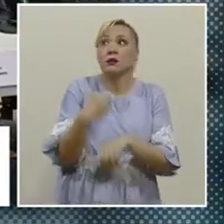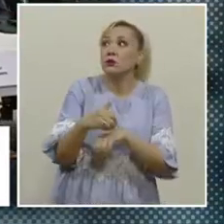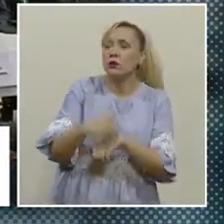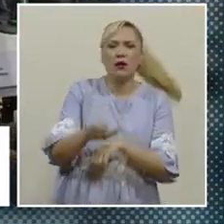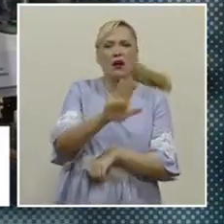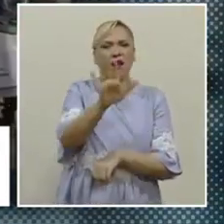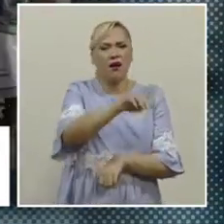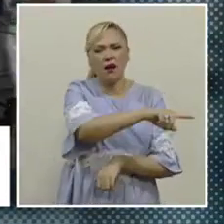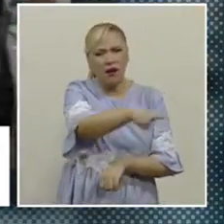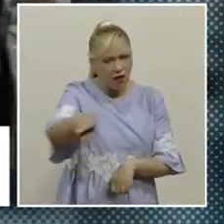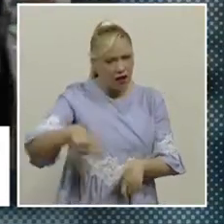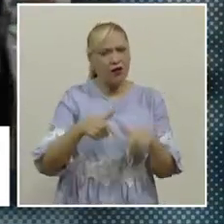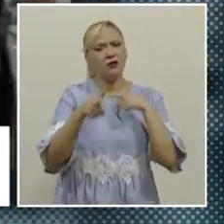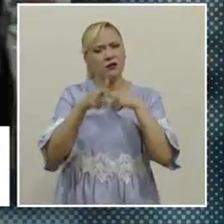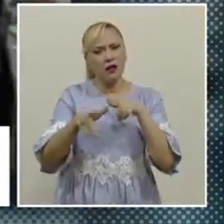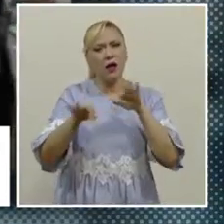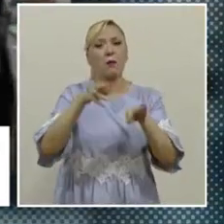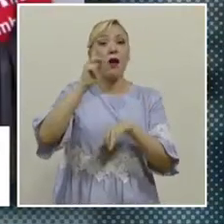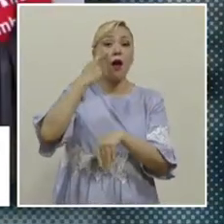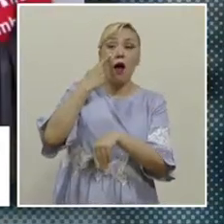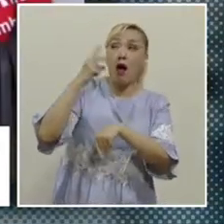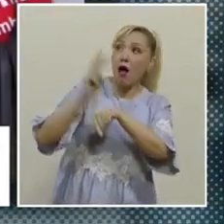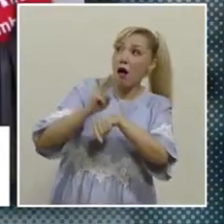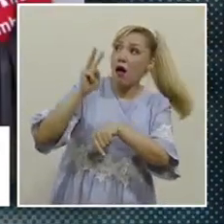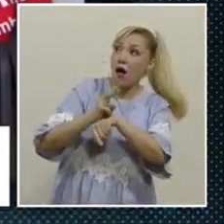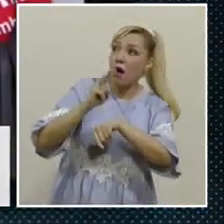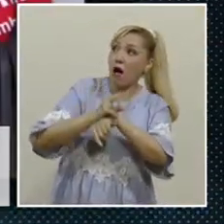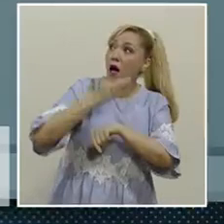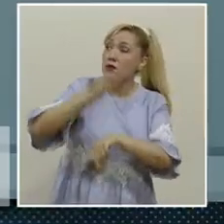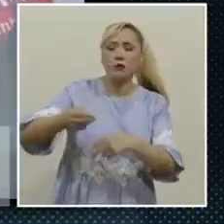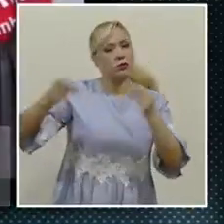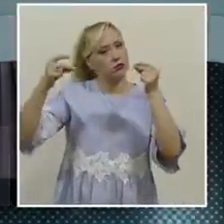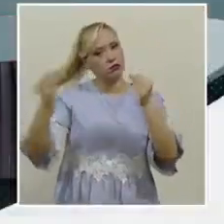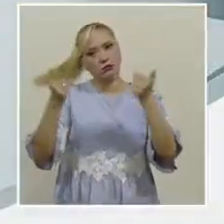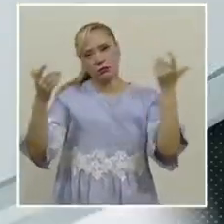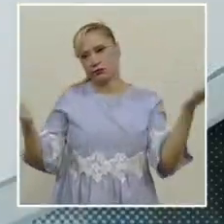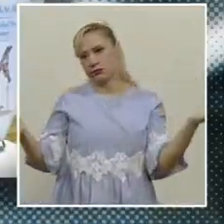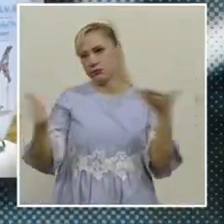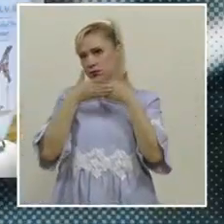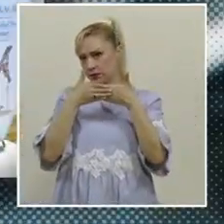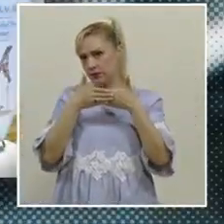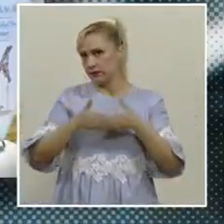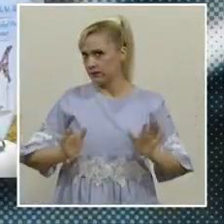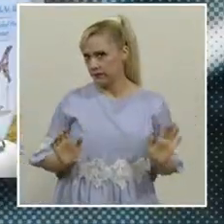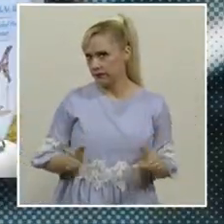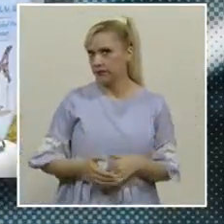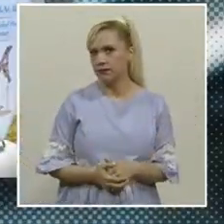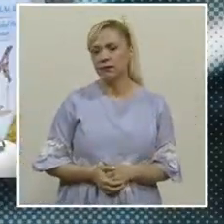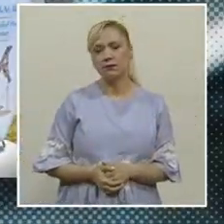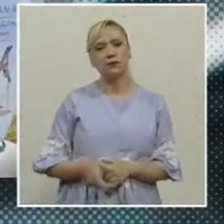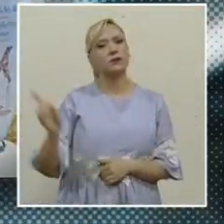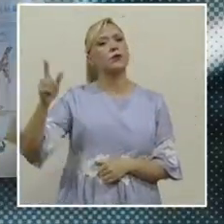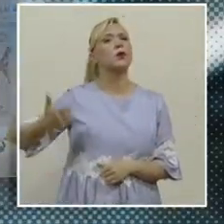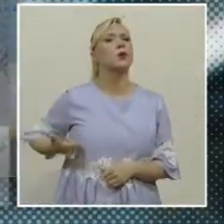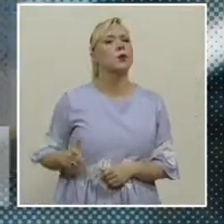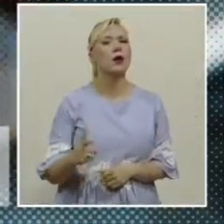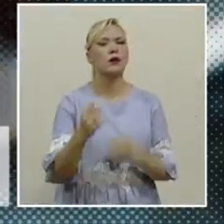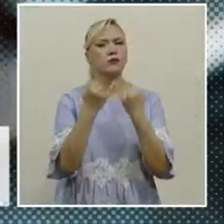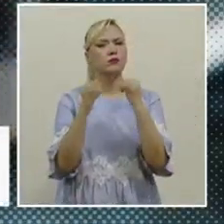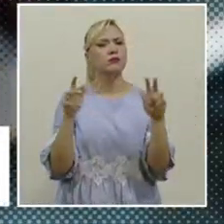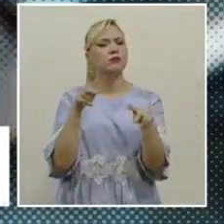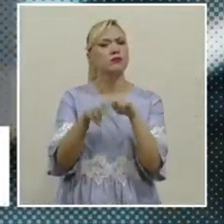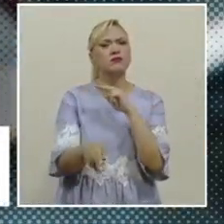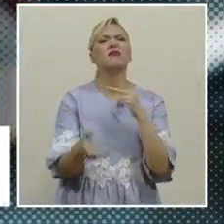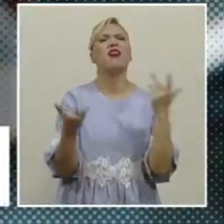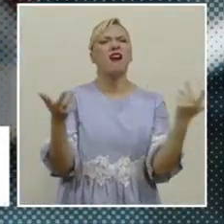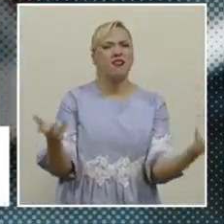servidores públicos que estén atentos a los avisos de las autoridades. En Guanajuato se inauguraron nuevas salas